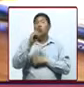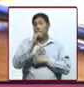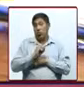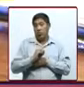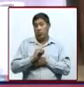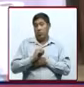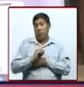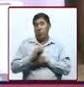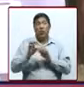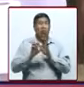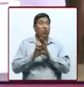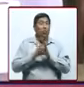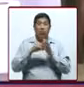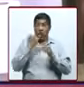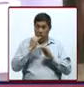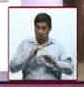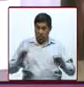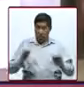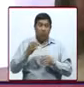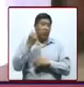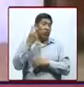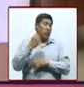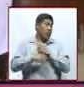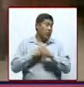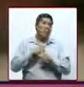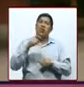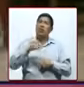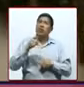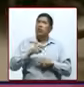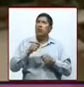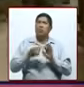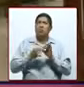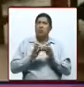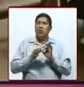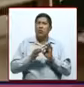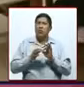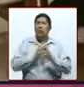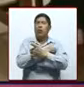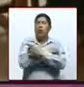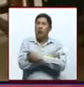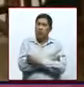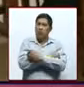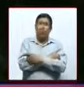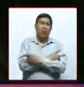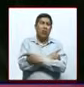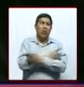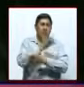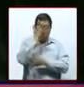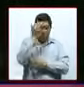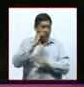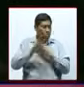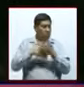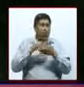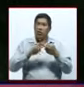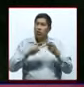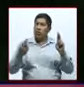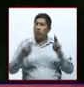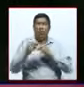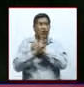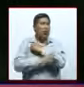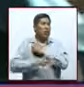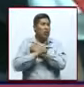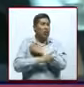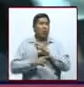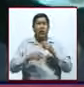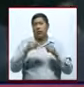incremento en las IRAs en menores de 10 años. ¿Qué tal? Era necesario un alargue en el descanso pedagógico porque todas las regiones del país